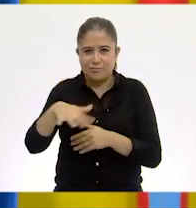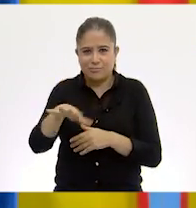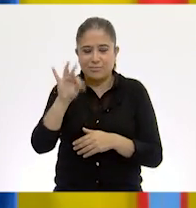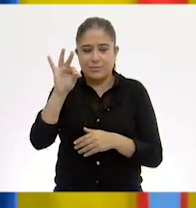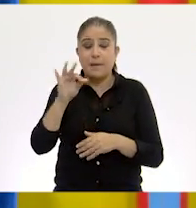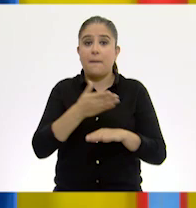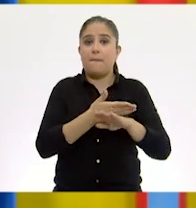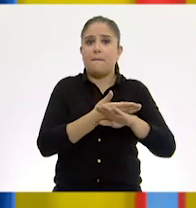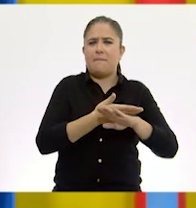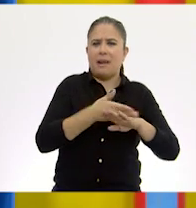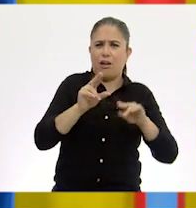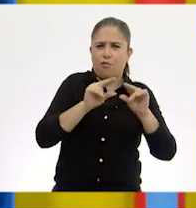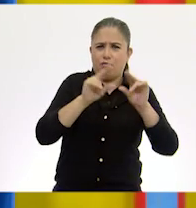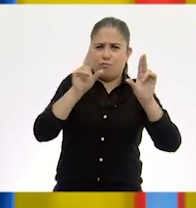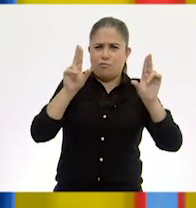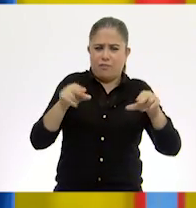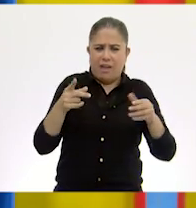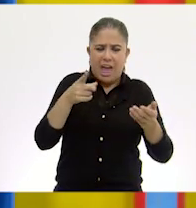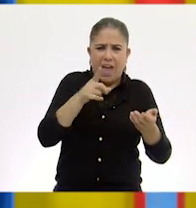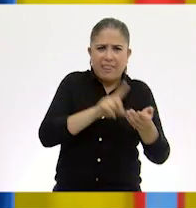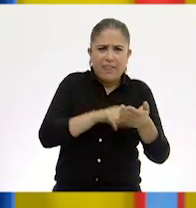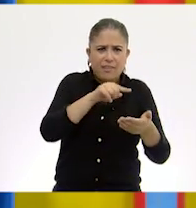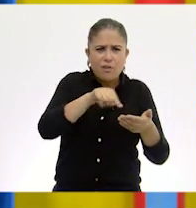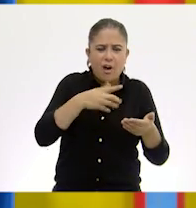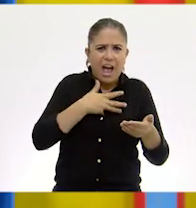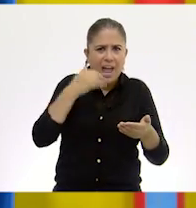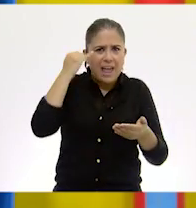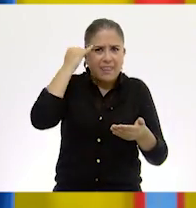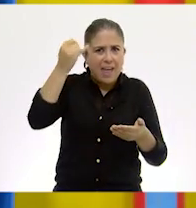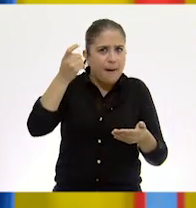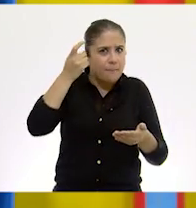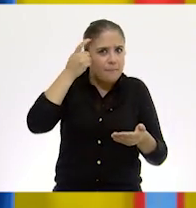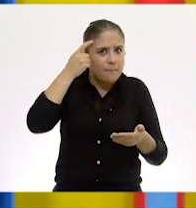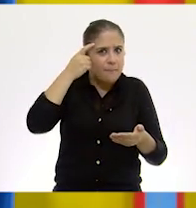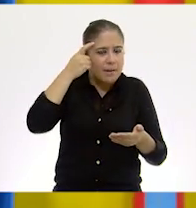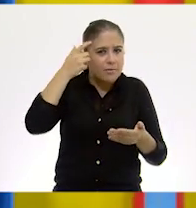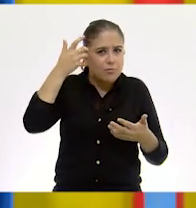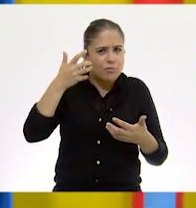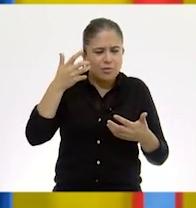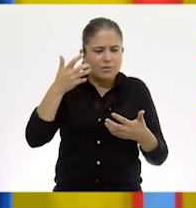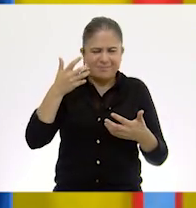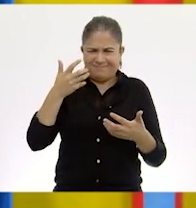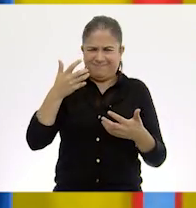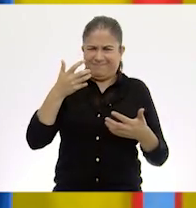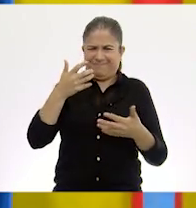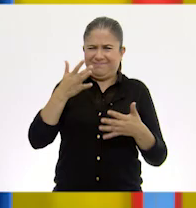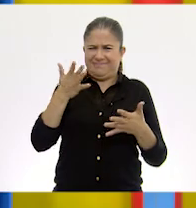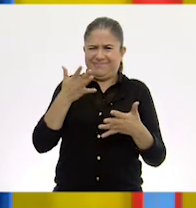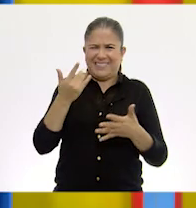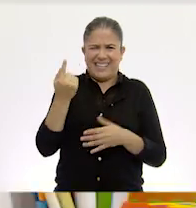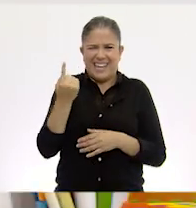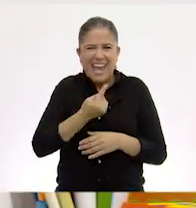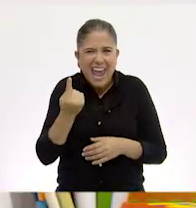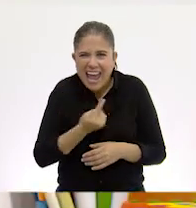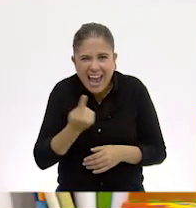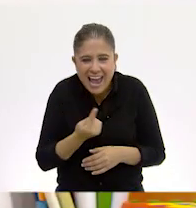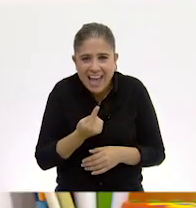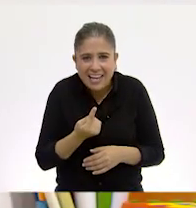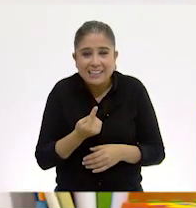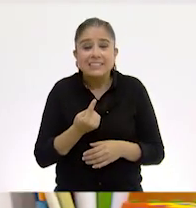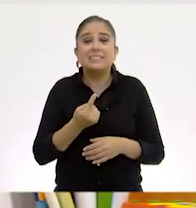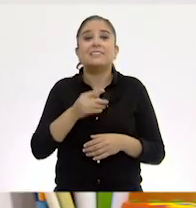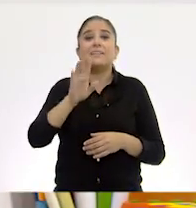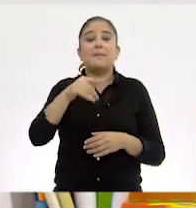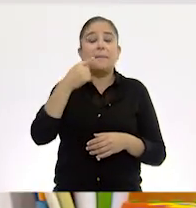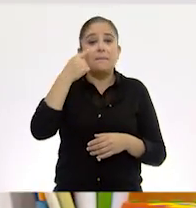nieve. En su interior se leen las ideas que emanan de la mente. ¿Qué? No sé. Pero estaba